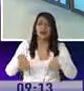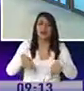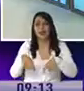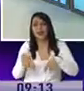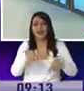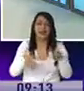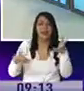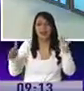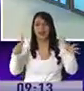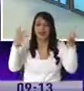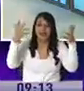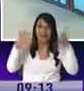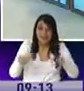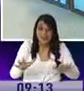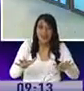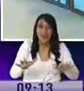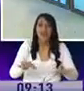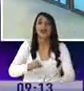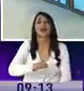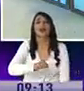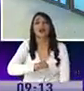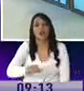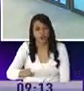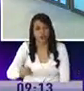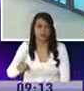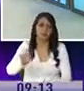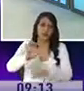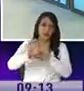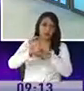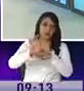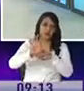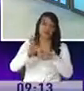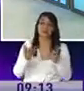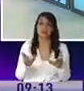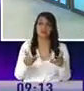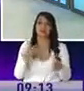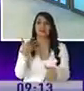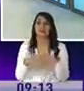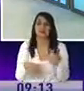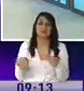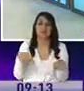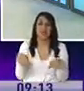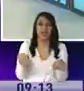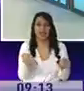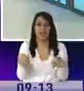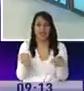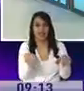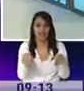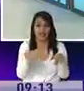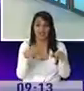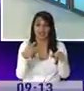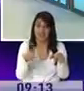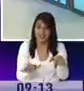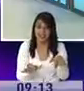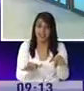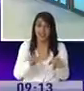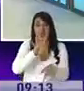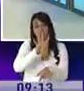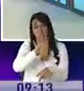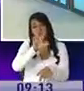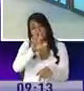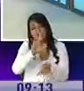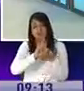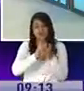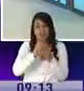vamos verad y viene el gol No Y ahí empieza otra vez la batalla empieza y allá en el 43 del